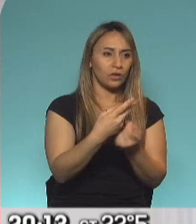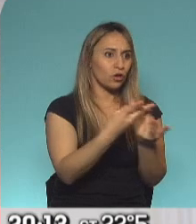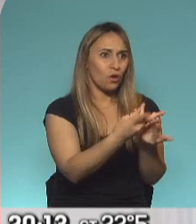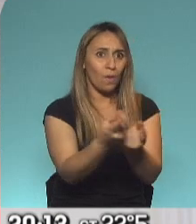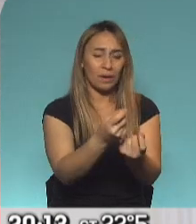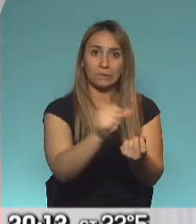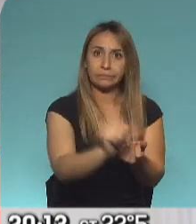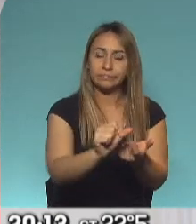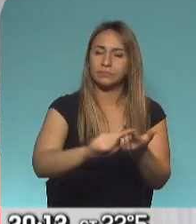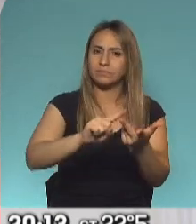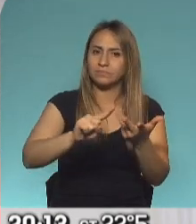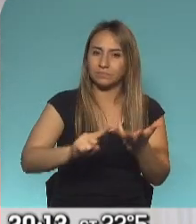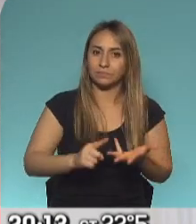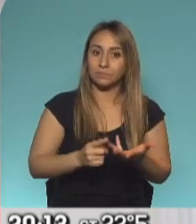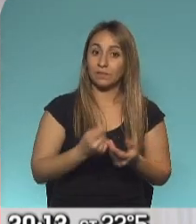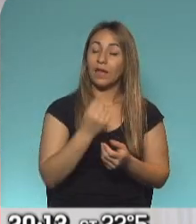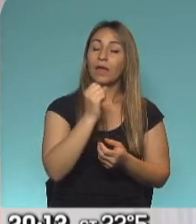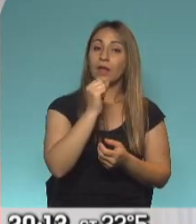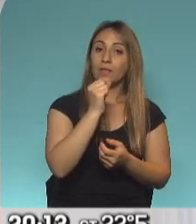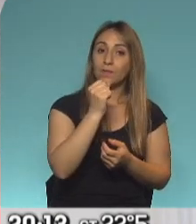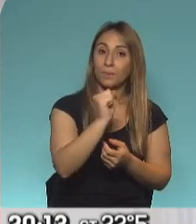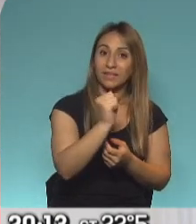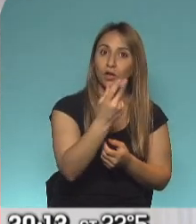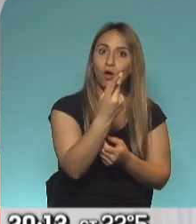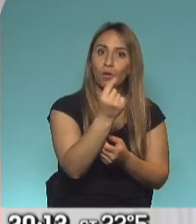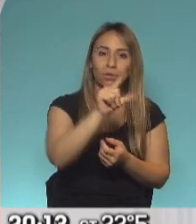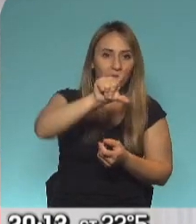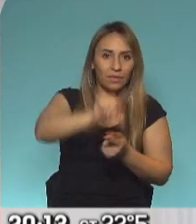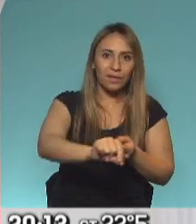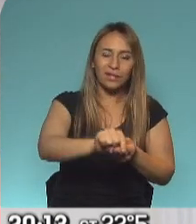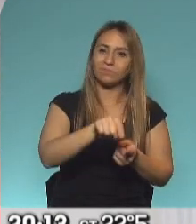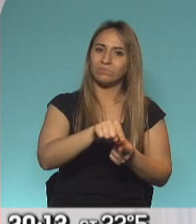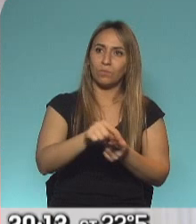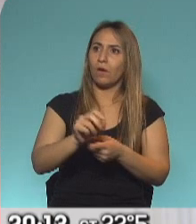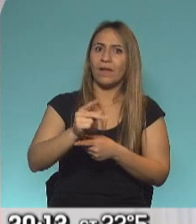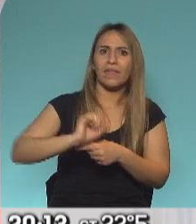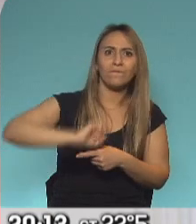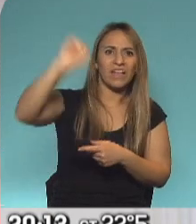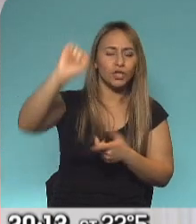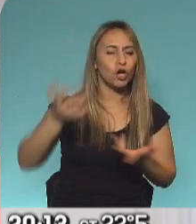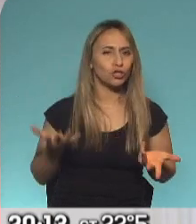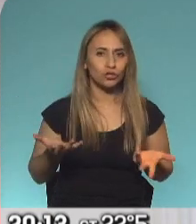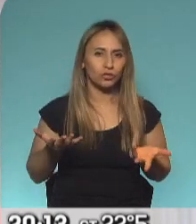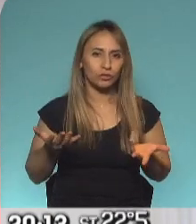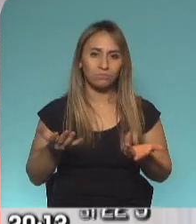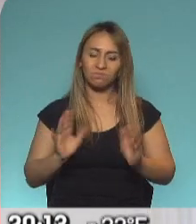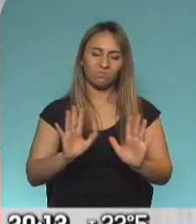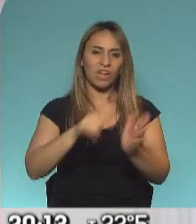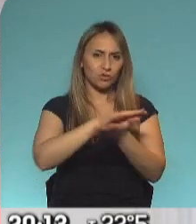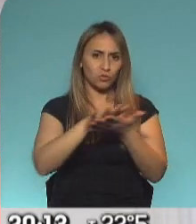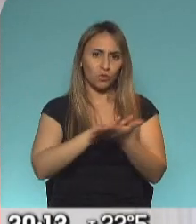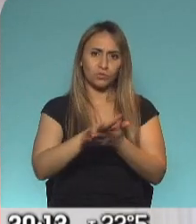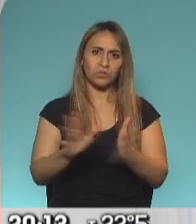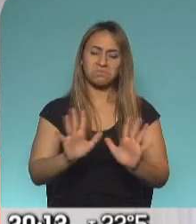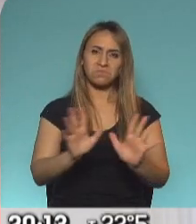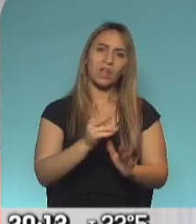realmente disparar la inflación. La verdad que no sería ningún remedio hacer